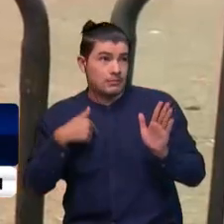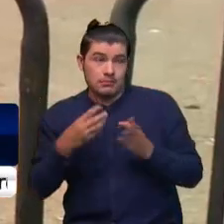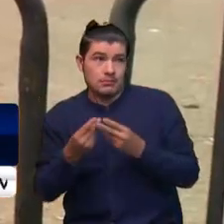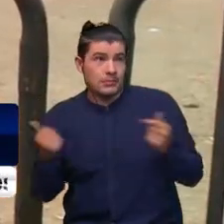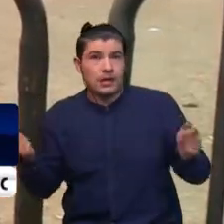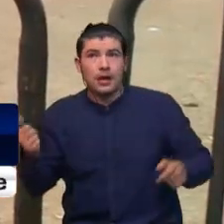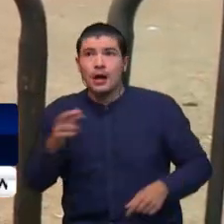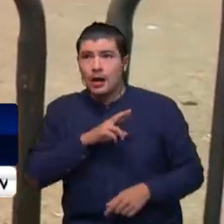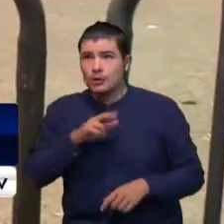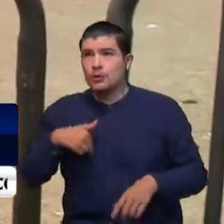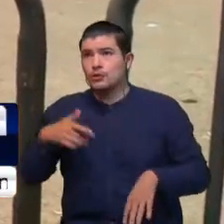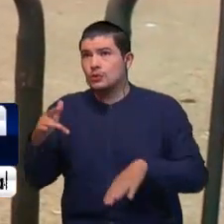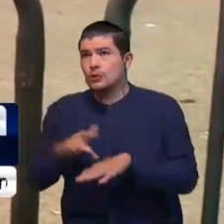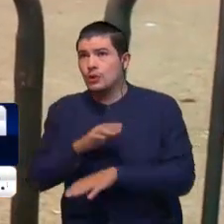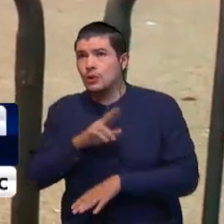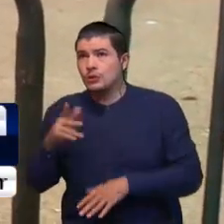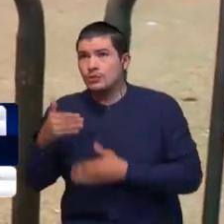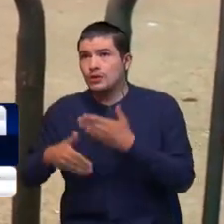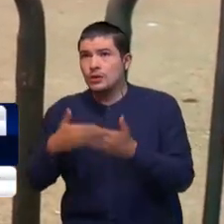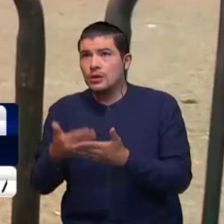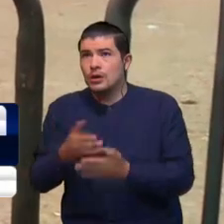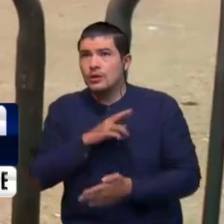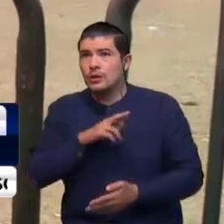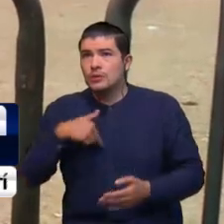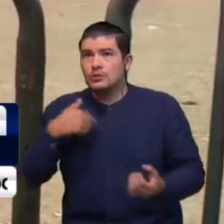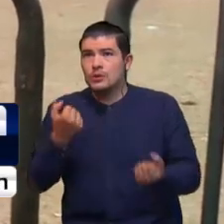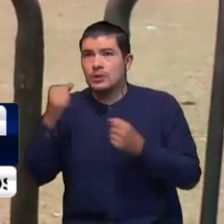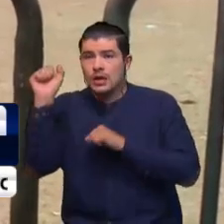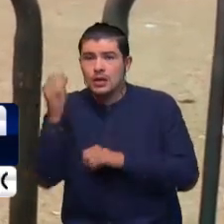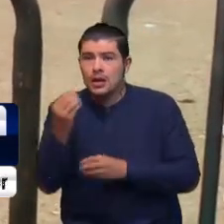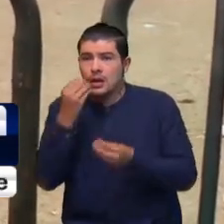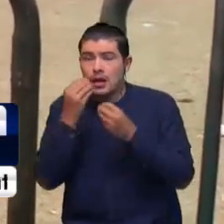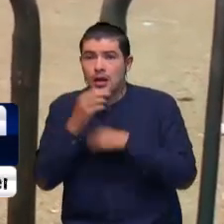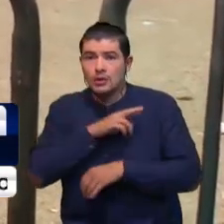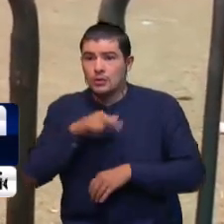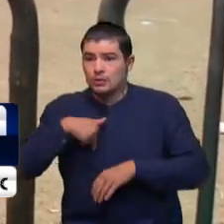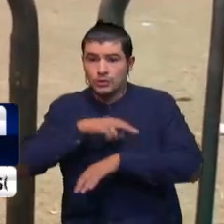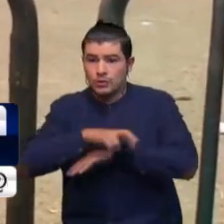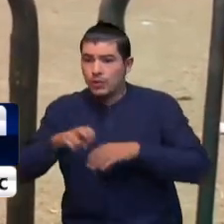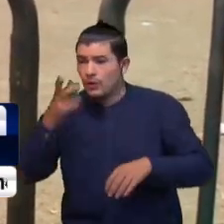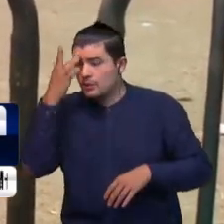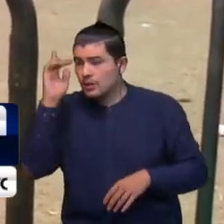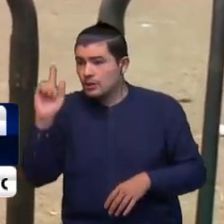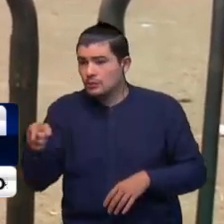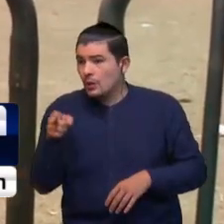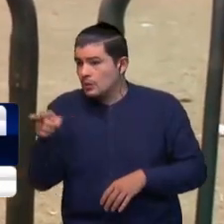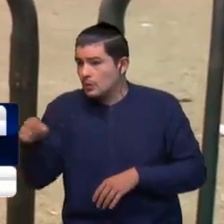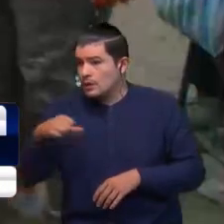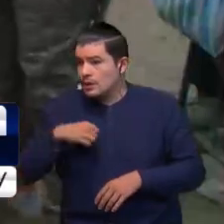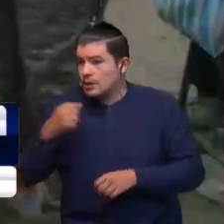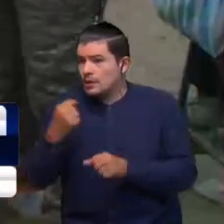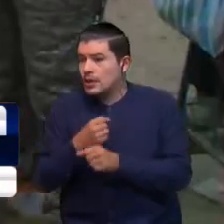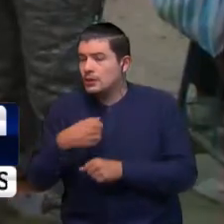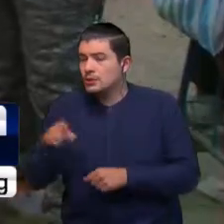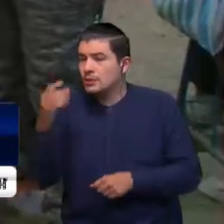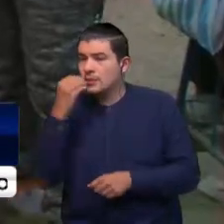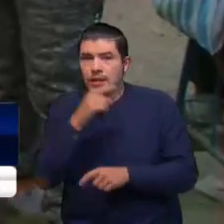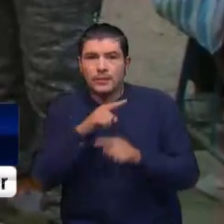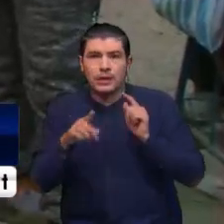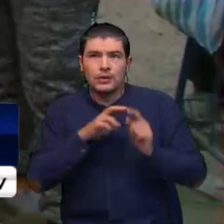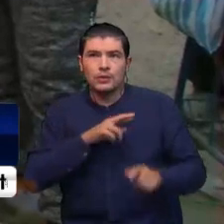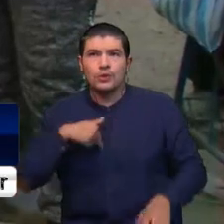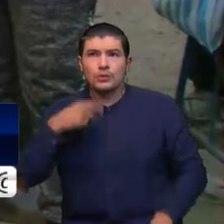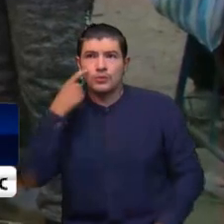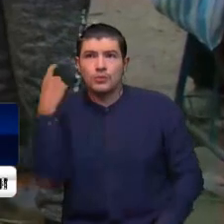nos toca era otra instancia porque más nosotros tenemos que darnos la comida no nos vamos a ir a robar porque él se le da eso porque él tiene su trabajo y tiene su comida pero nosotros lo tenemos que